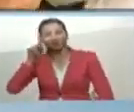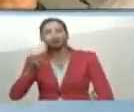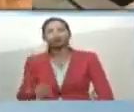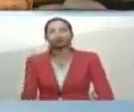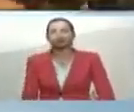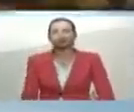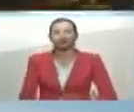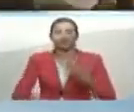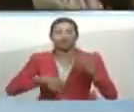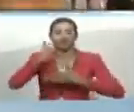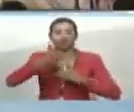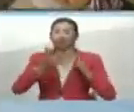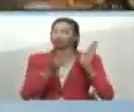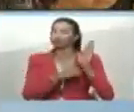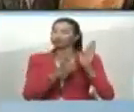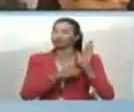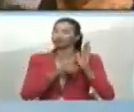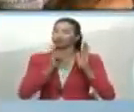A defenderlo.